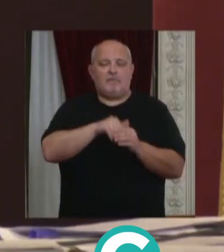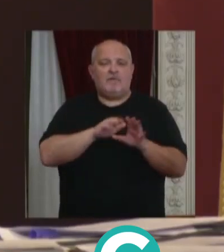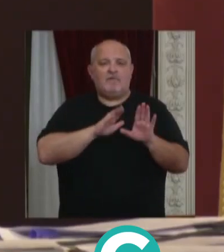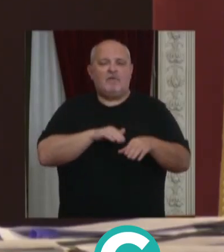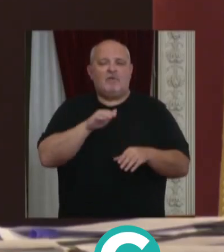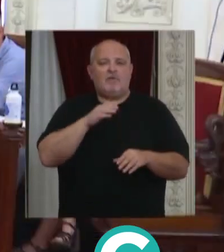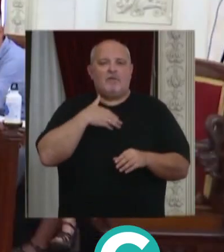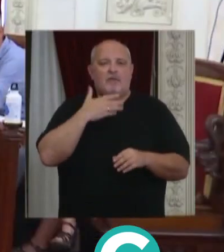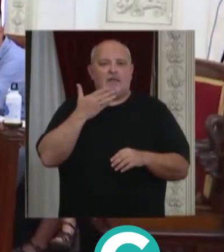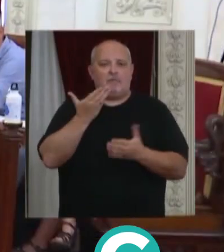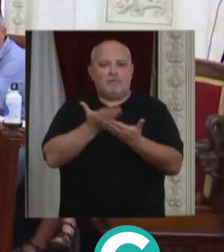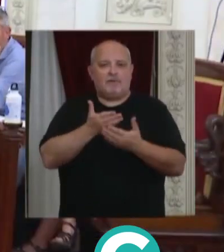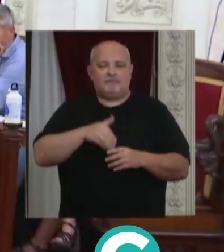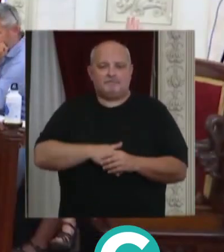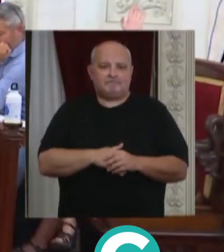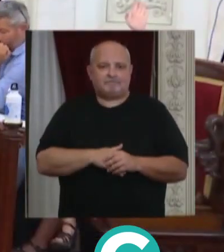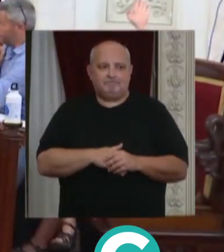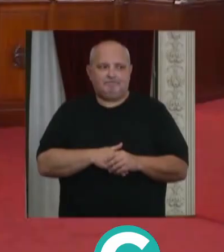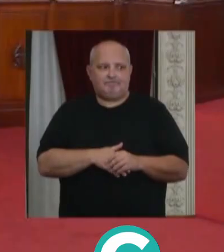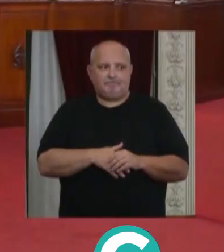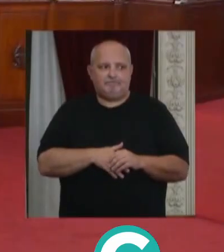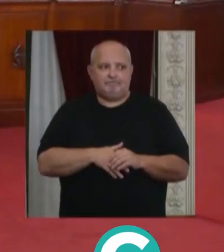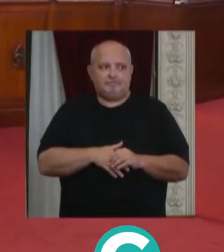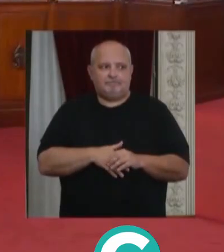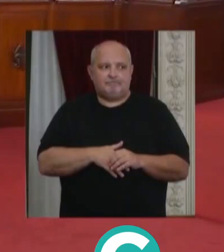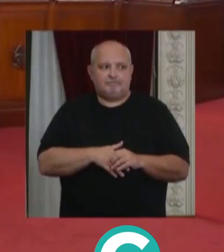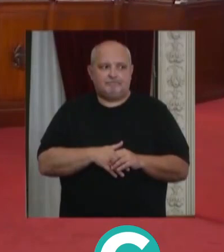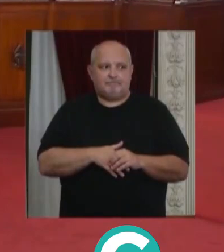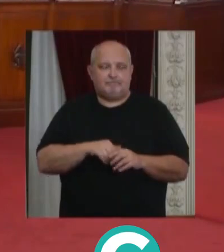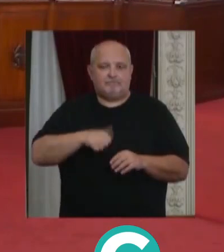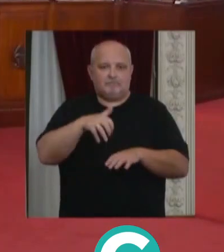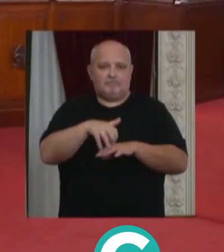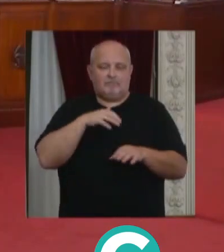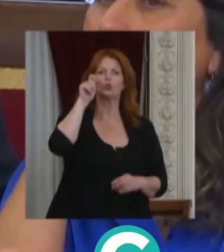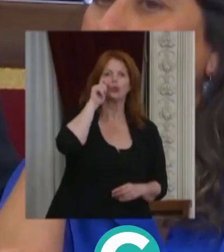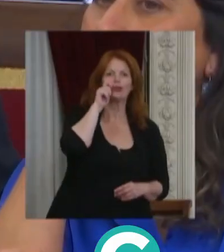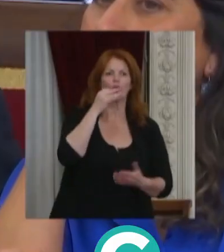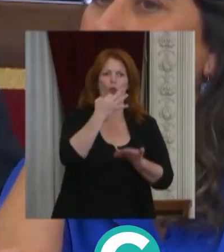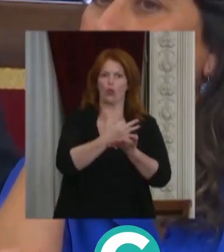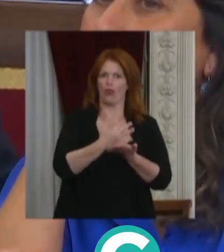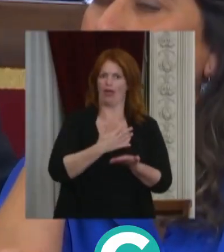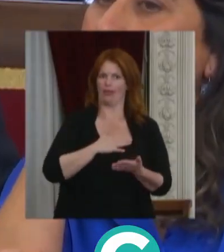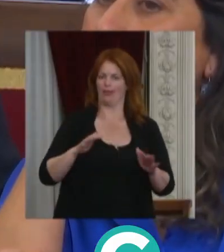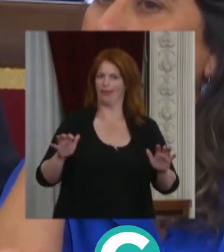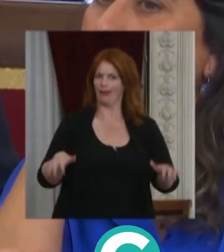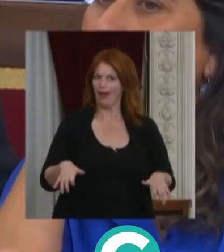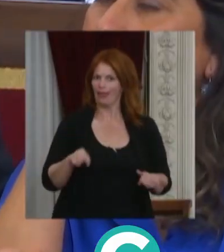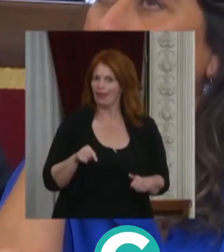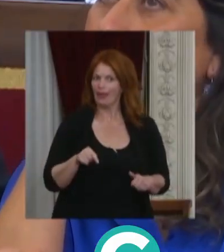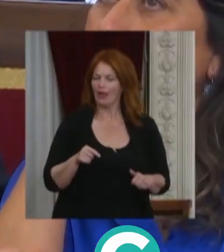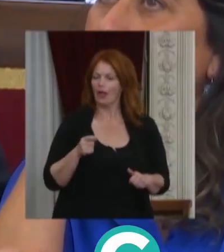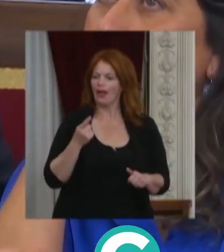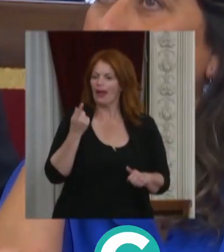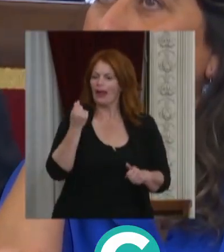El Pleno del Ayuntamiento de Cádiz ha vivido un nuevo capítulo de la historia del futuro hospital. A propuesta del PSOE, que solicitaba